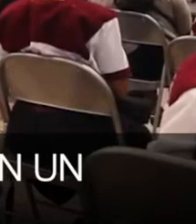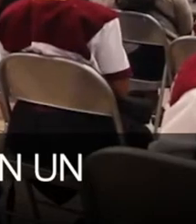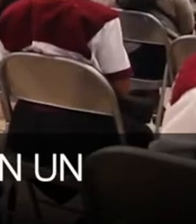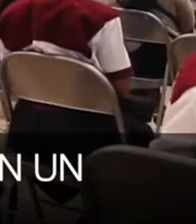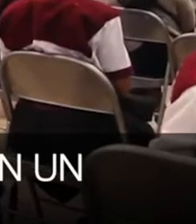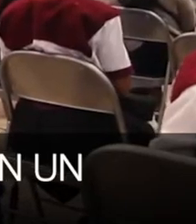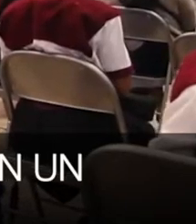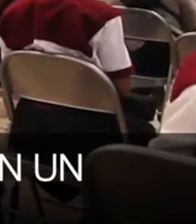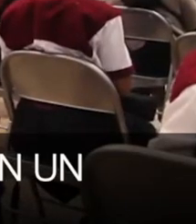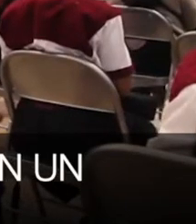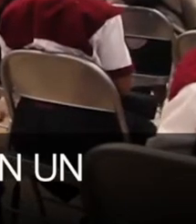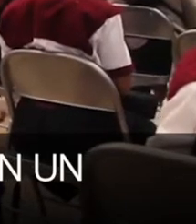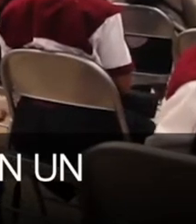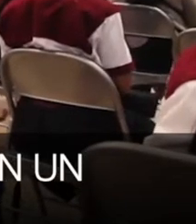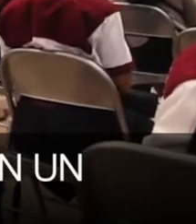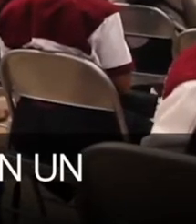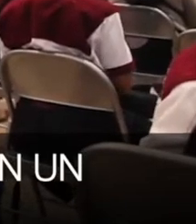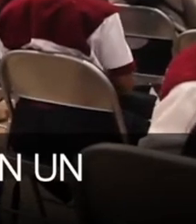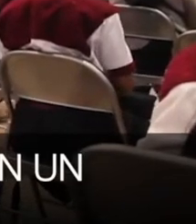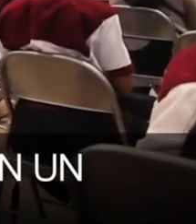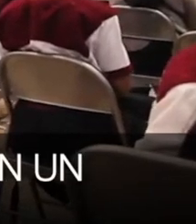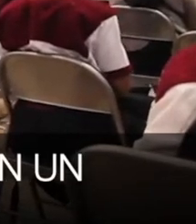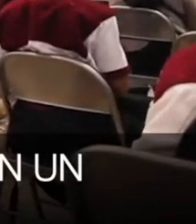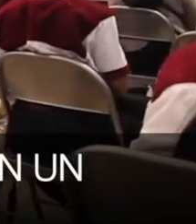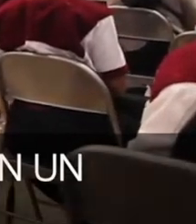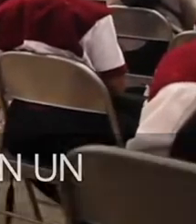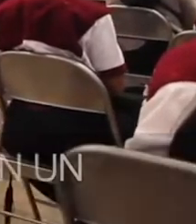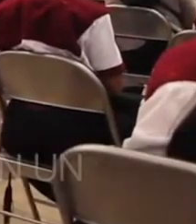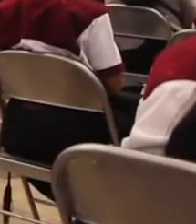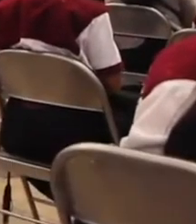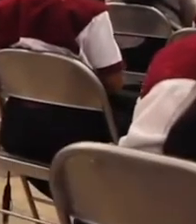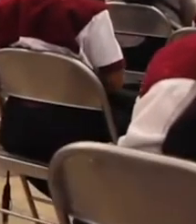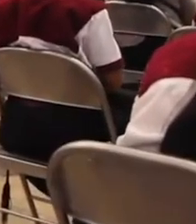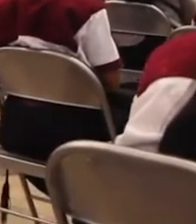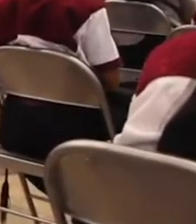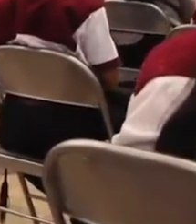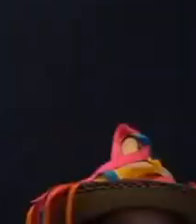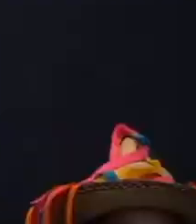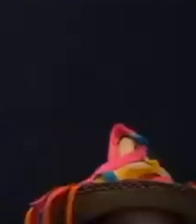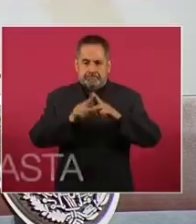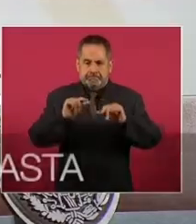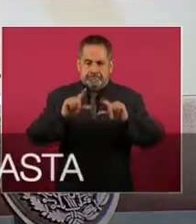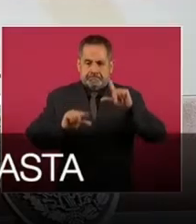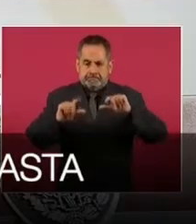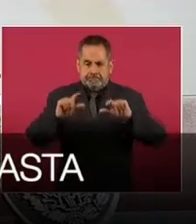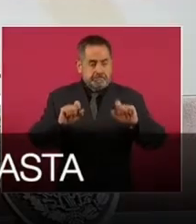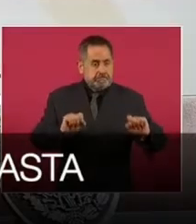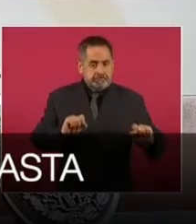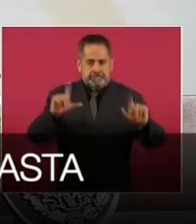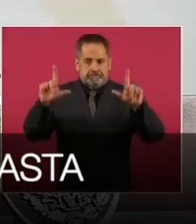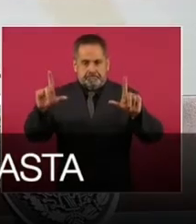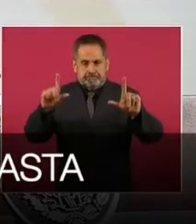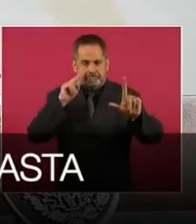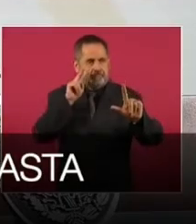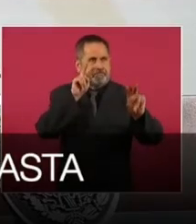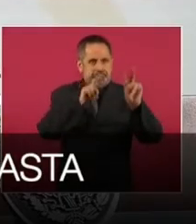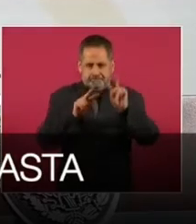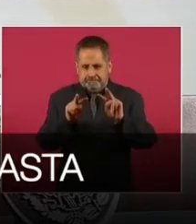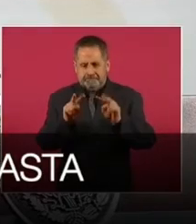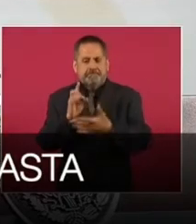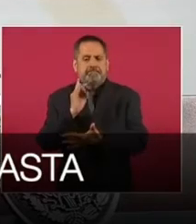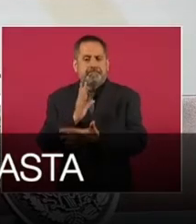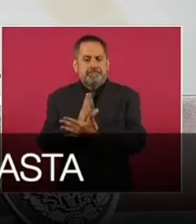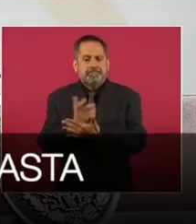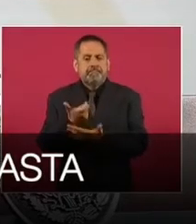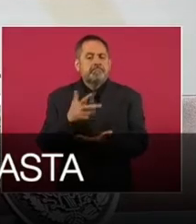Fabiola Alaniz Ámano, resaltó que este acto es histórico. El presidente López